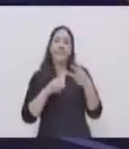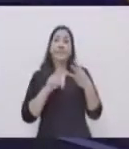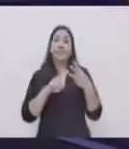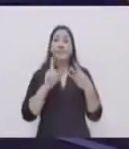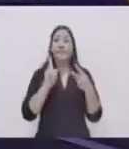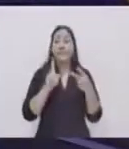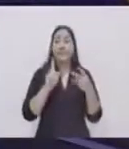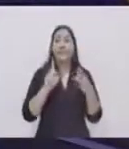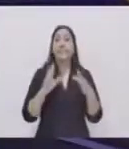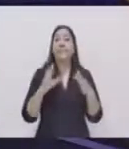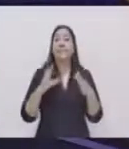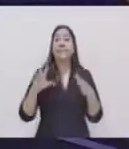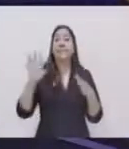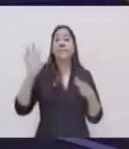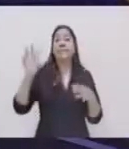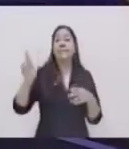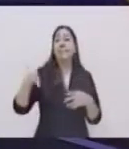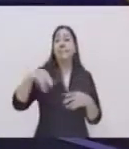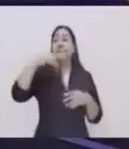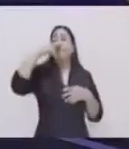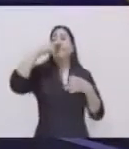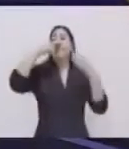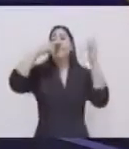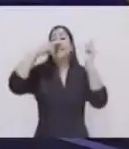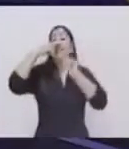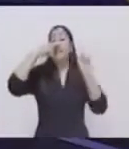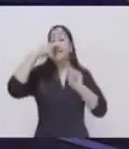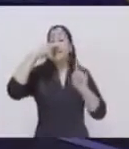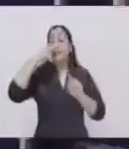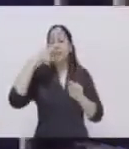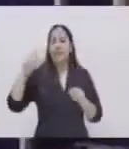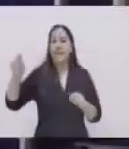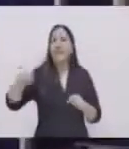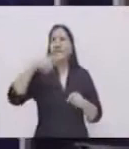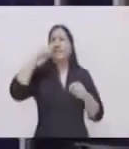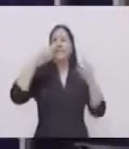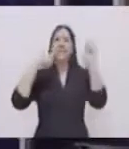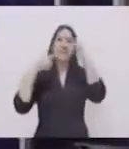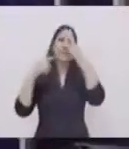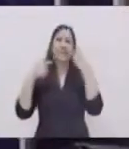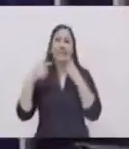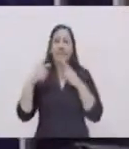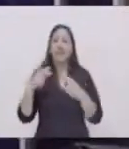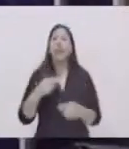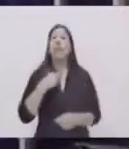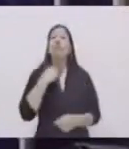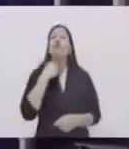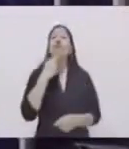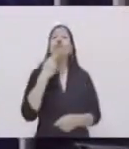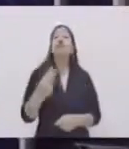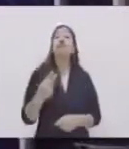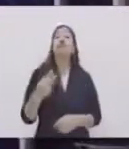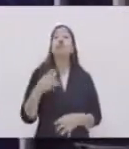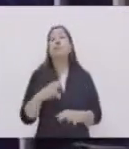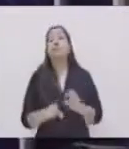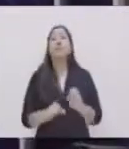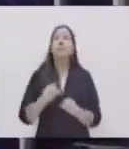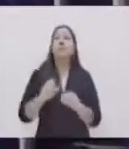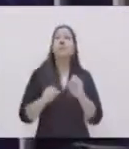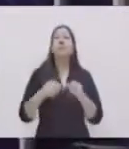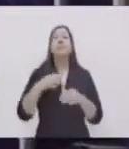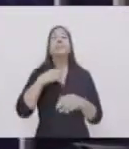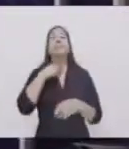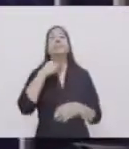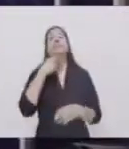hacer ejercicios cortos con la S y con la Z. Aprendimos un ejercicio de vocalización que nos ayuda